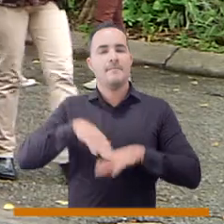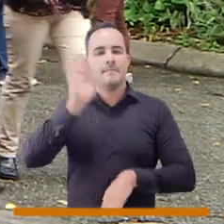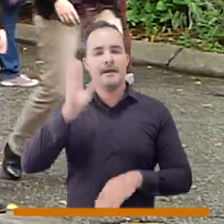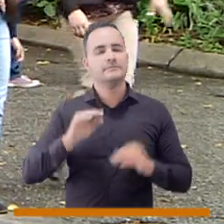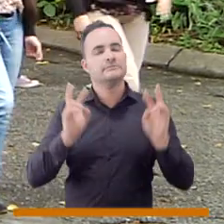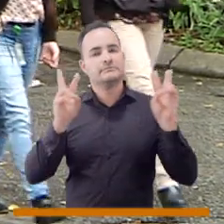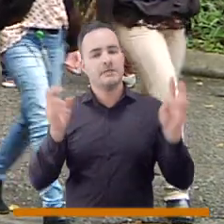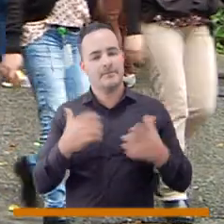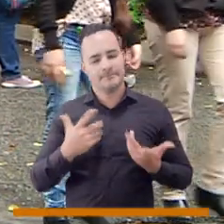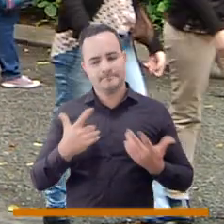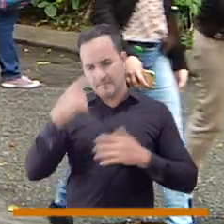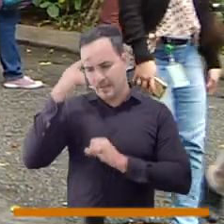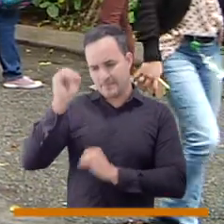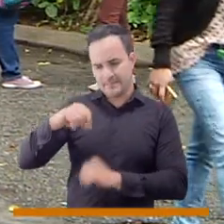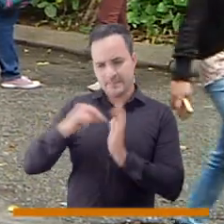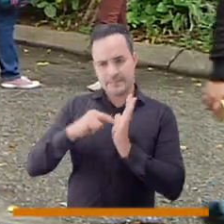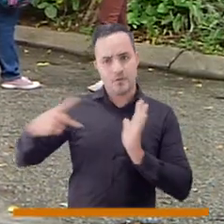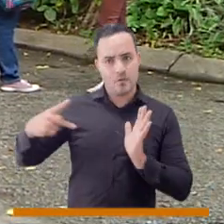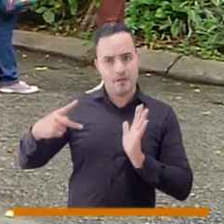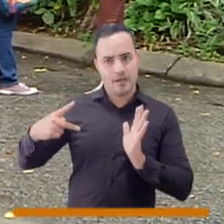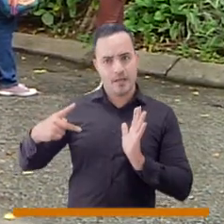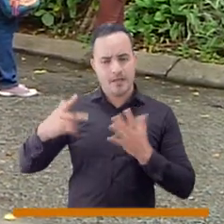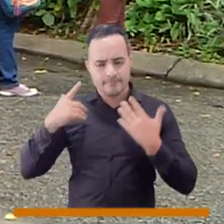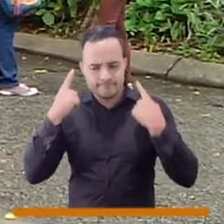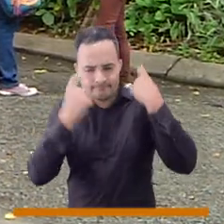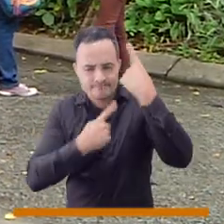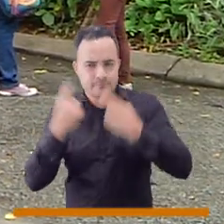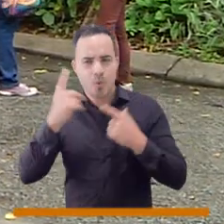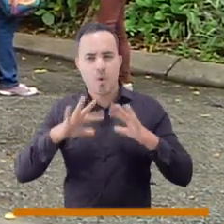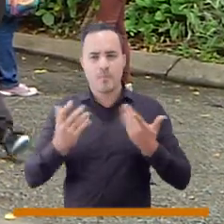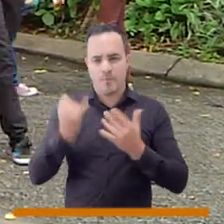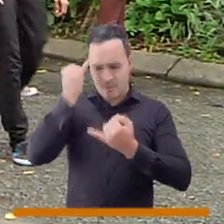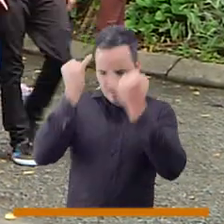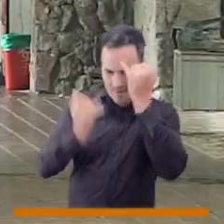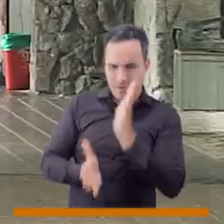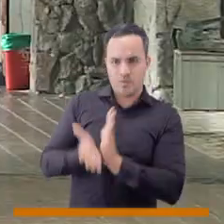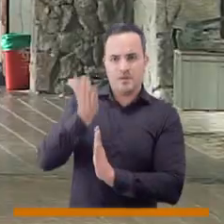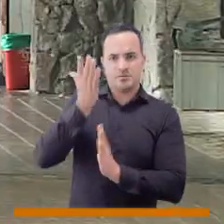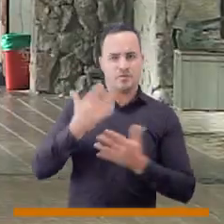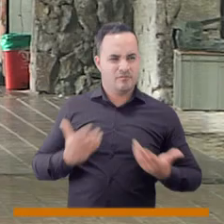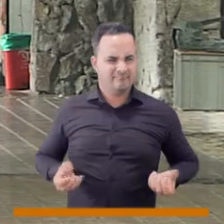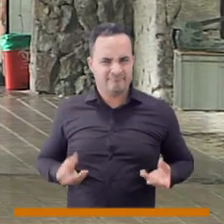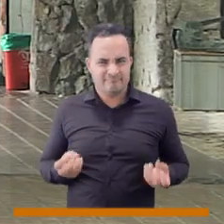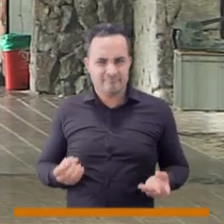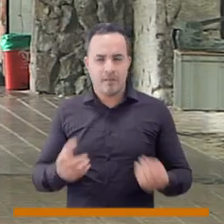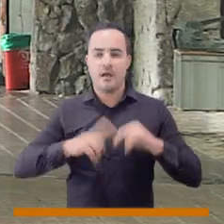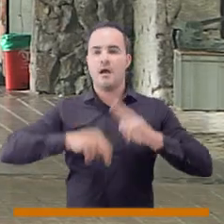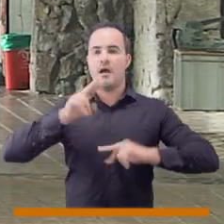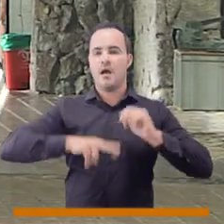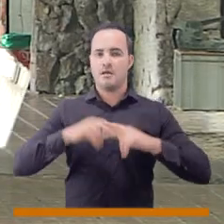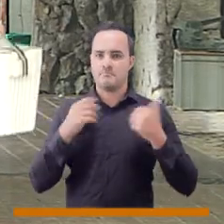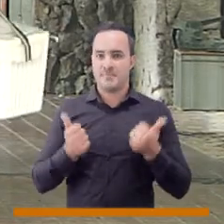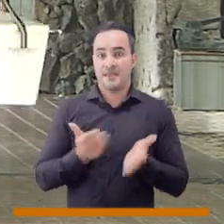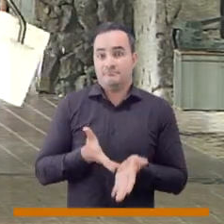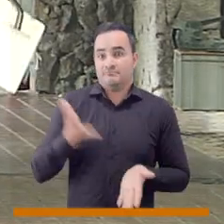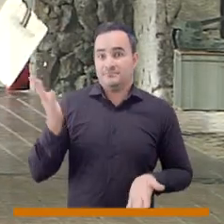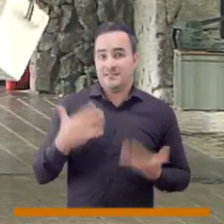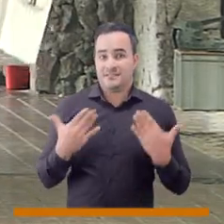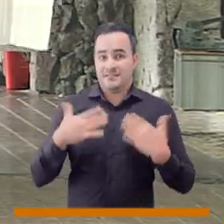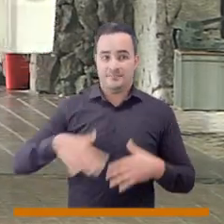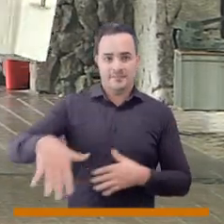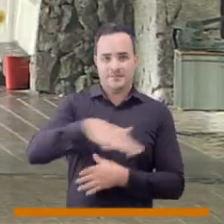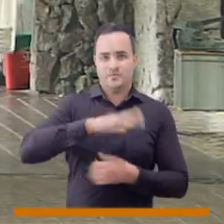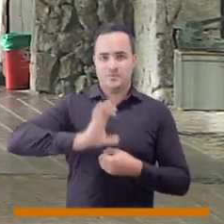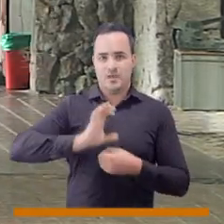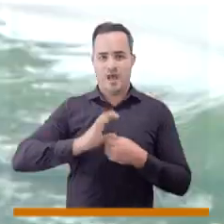con el punto de vista de capacidades de desarrollos tecnológicos, tenemos la innovación de construir mayor riqueza desde el